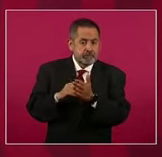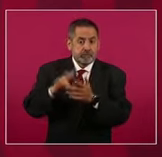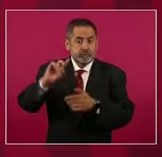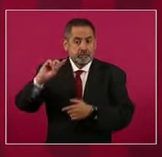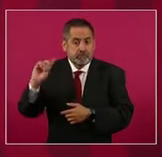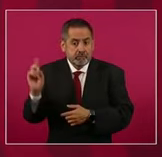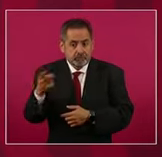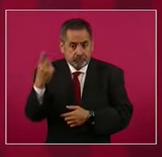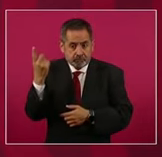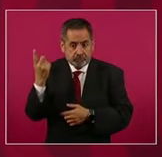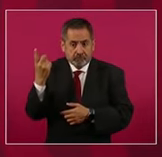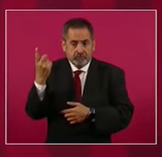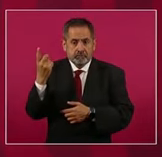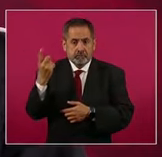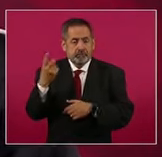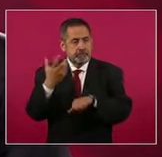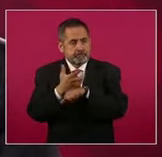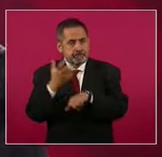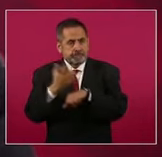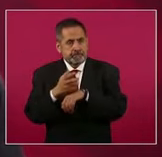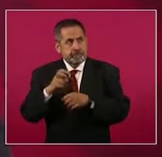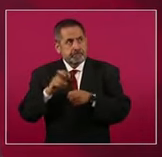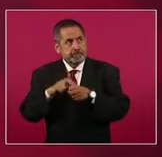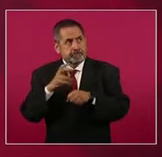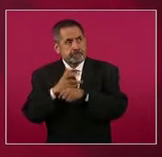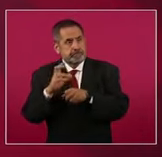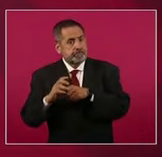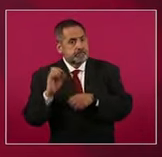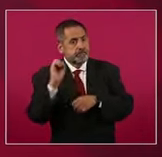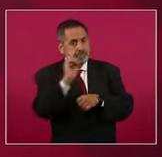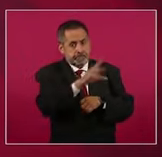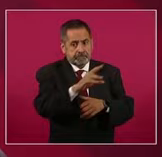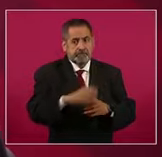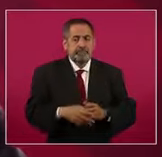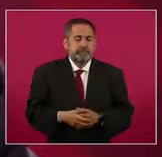4,942,900,000 dólares de los Estados Unidos de América.